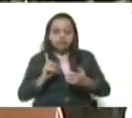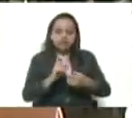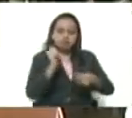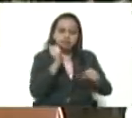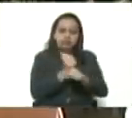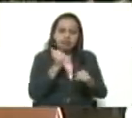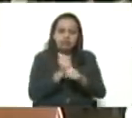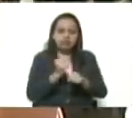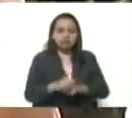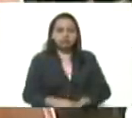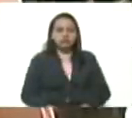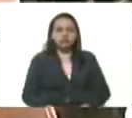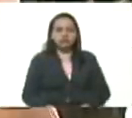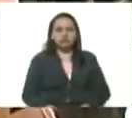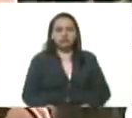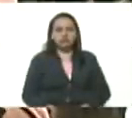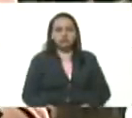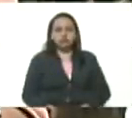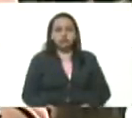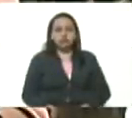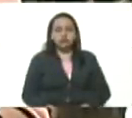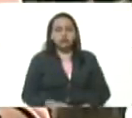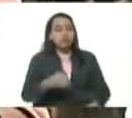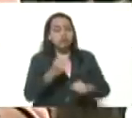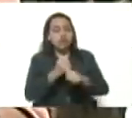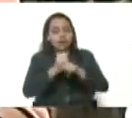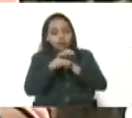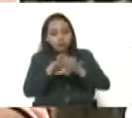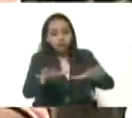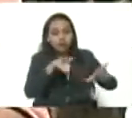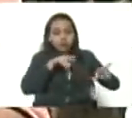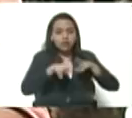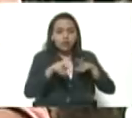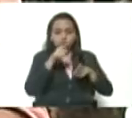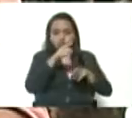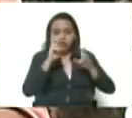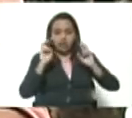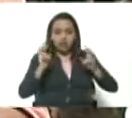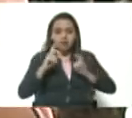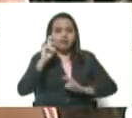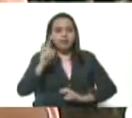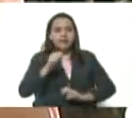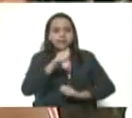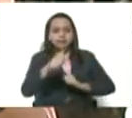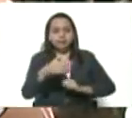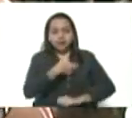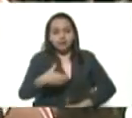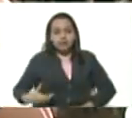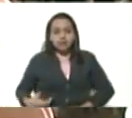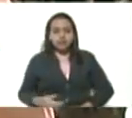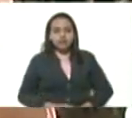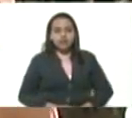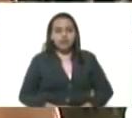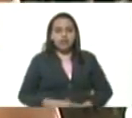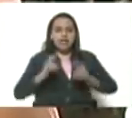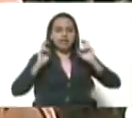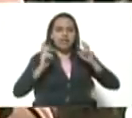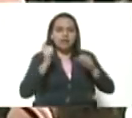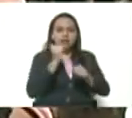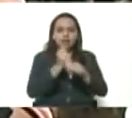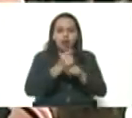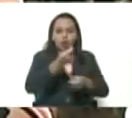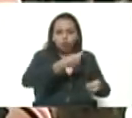trabajando, todo un despliegue con relación a esto. Igualmente, presidente, está todo el tema del comercio,